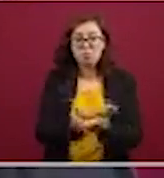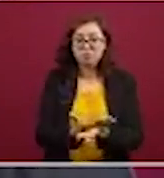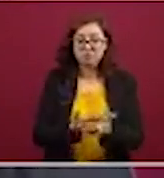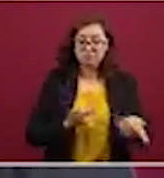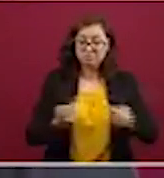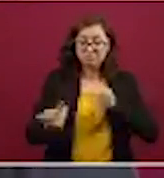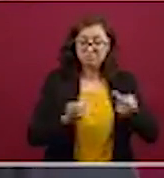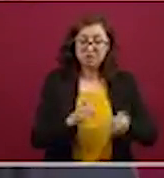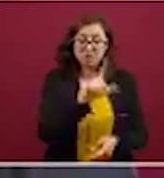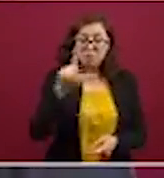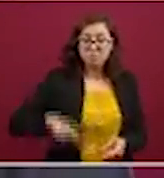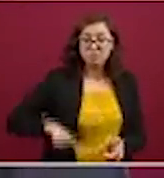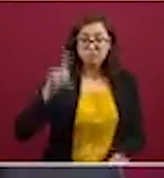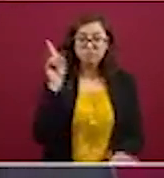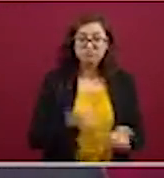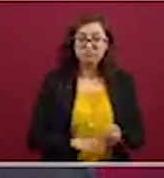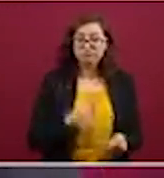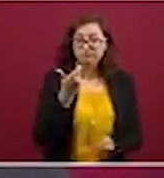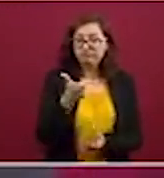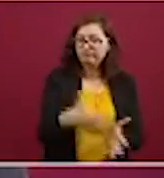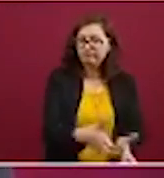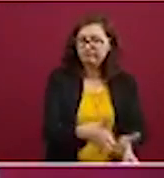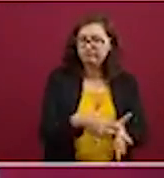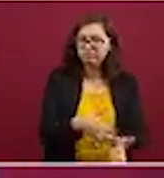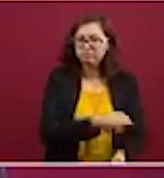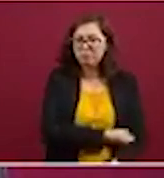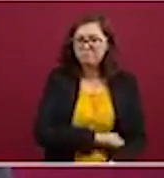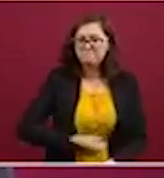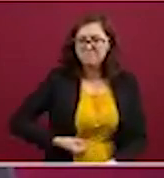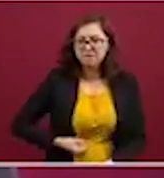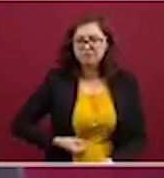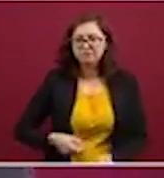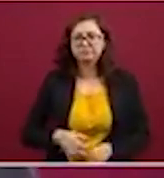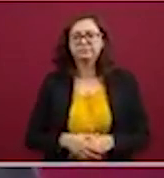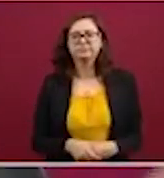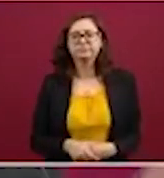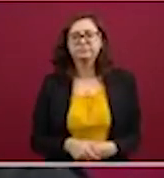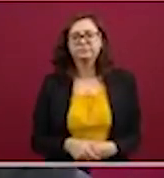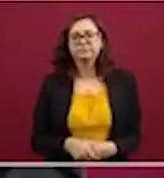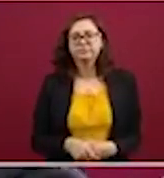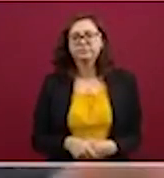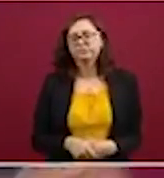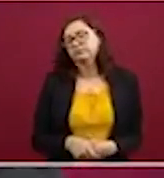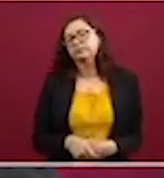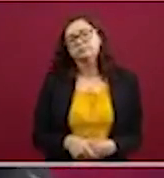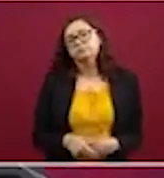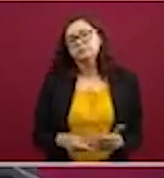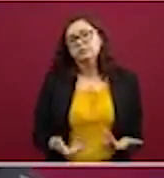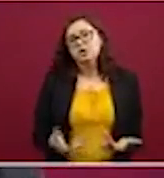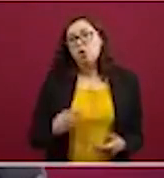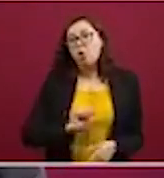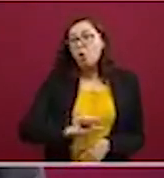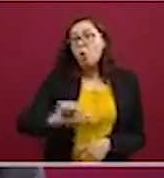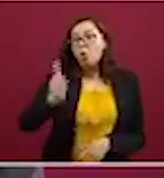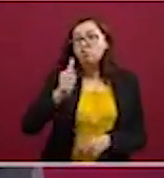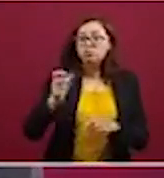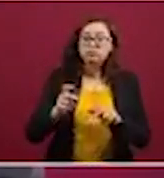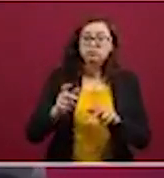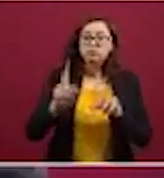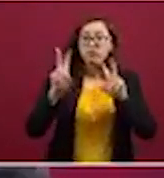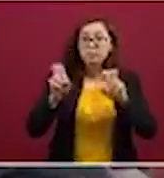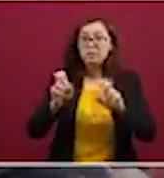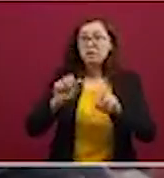y lo que se está liberando como se anunció hace una semana